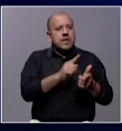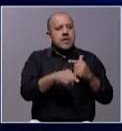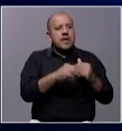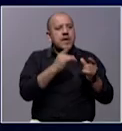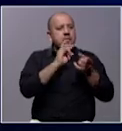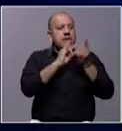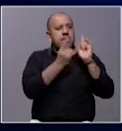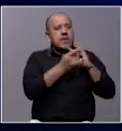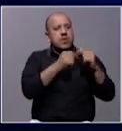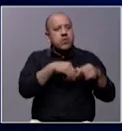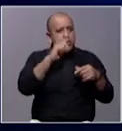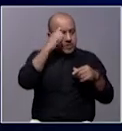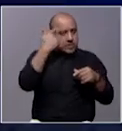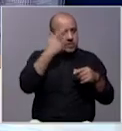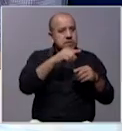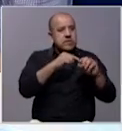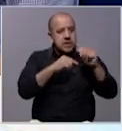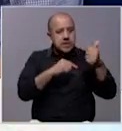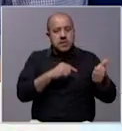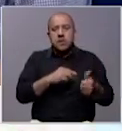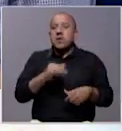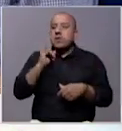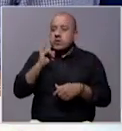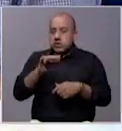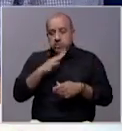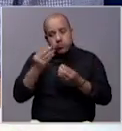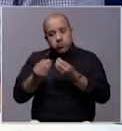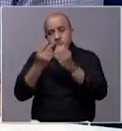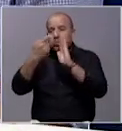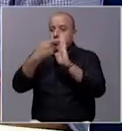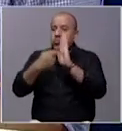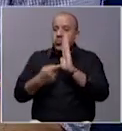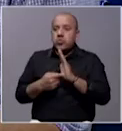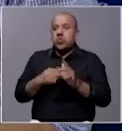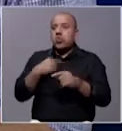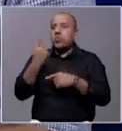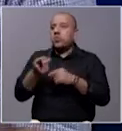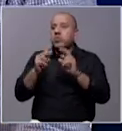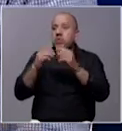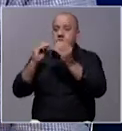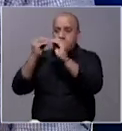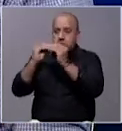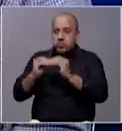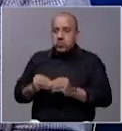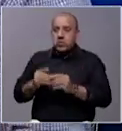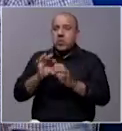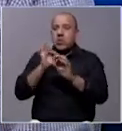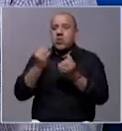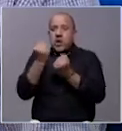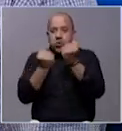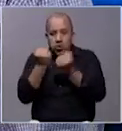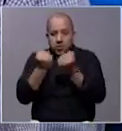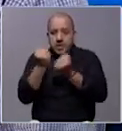luis lacalle pou si gana con toda seguridad muchos de ellos y otros son de naturaleza presupuestal o tienen que ver con la economía y